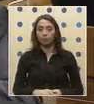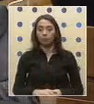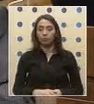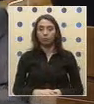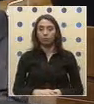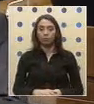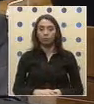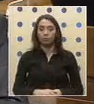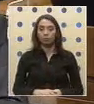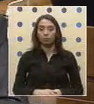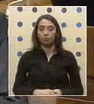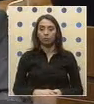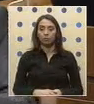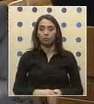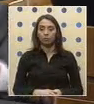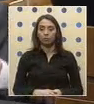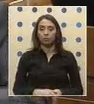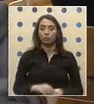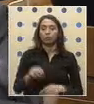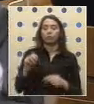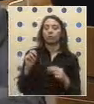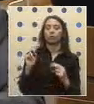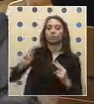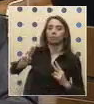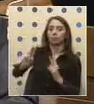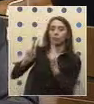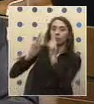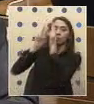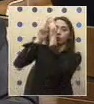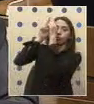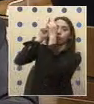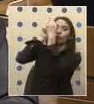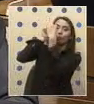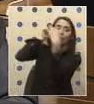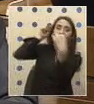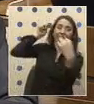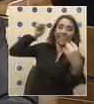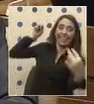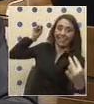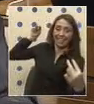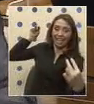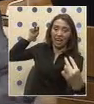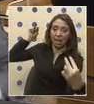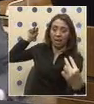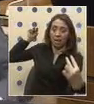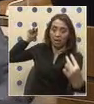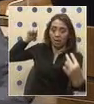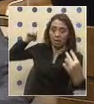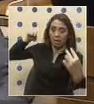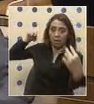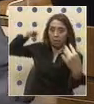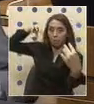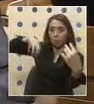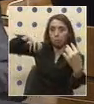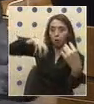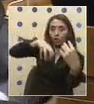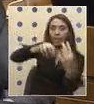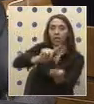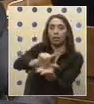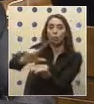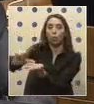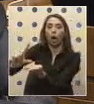atravesar con líneas de transmisión eléctrica por sitios